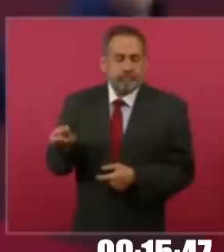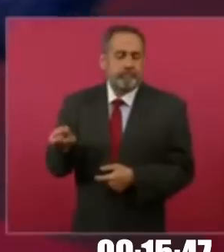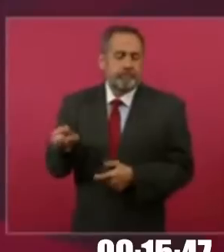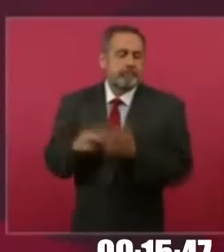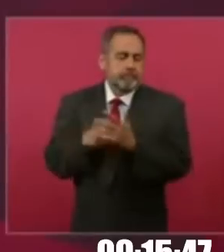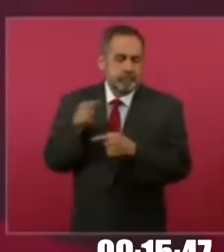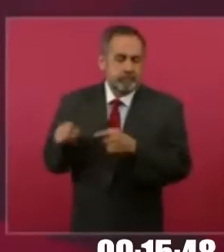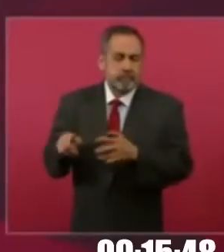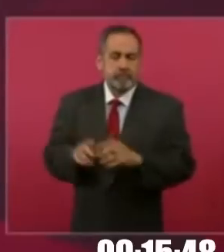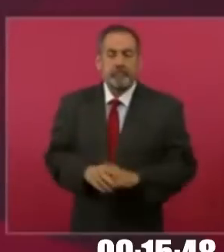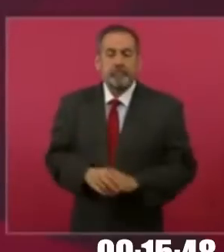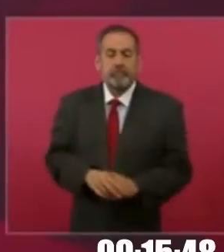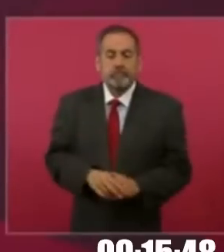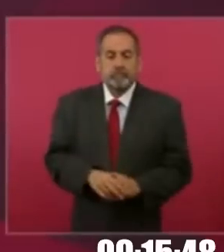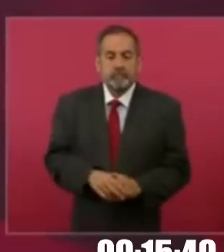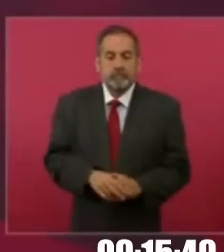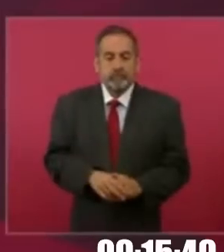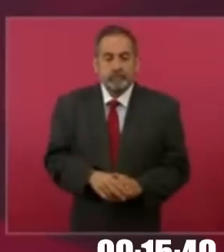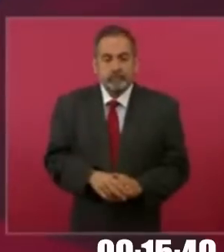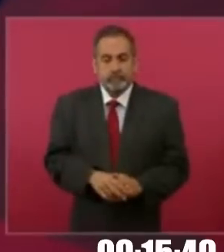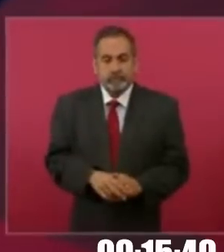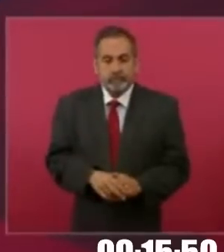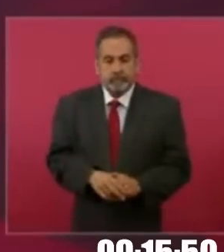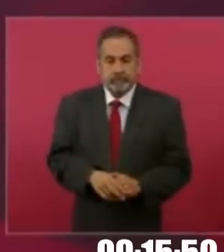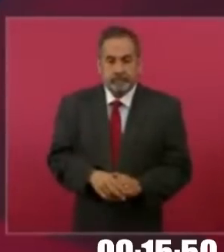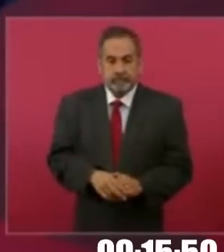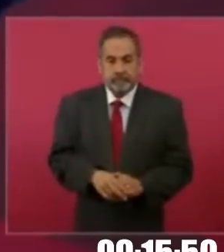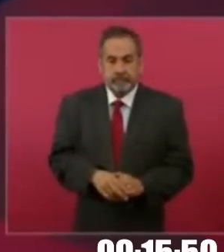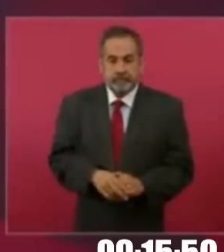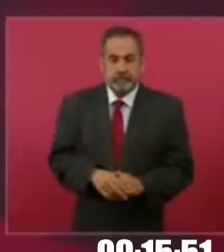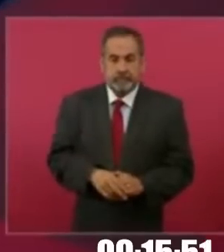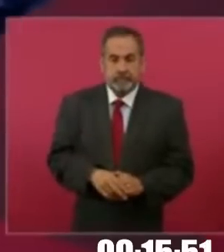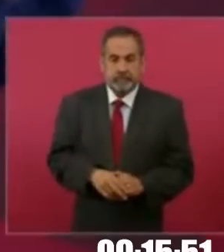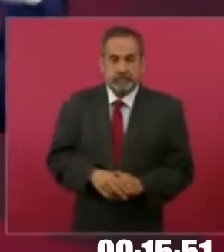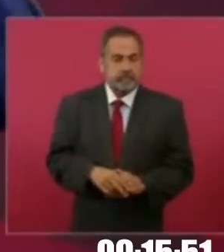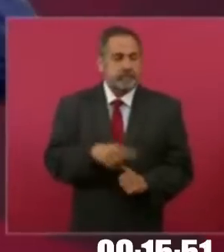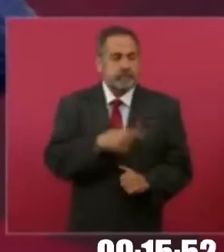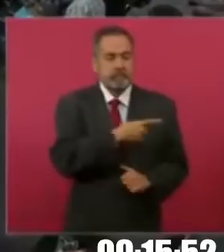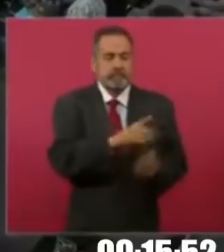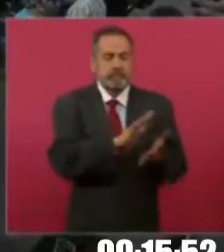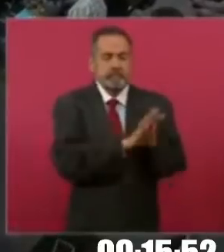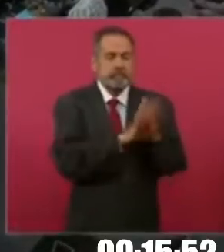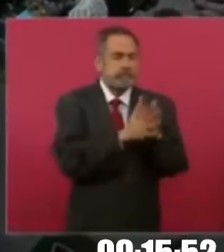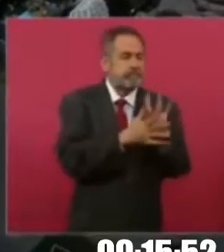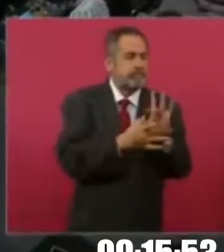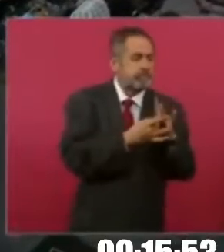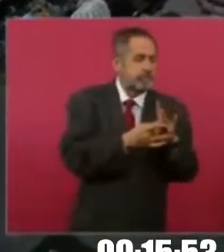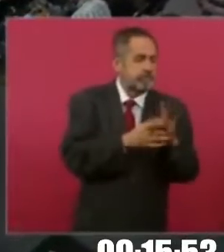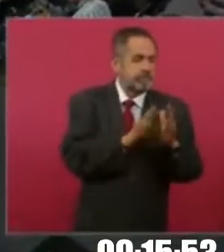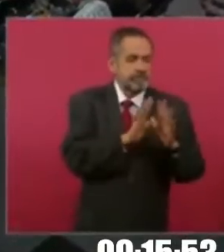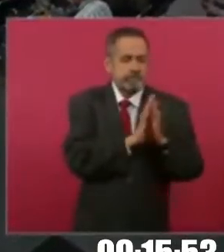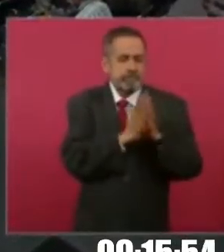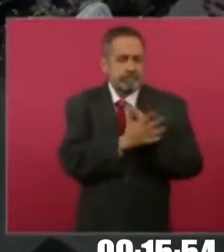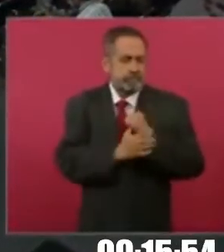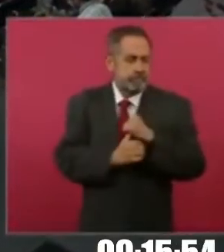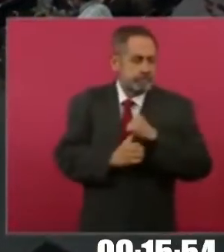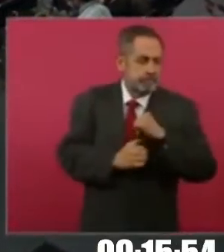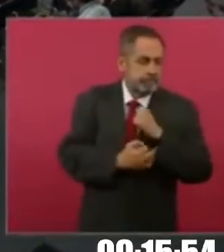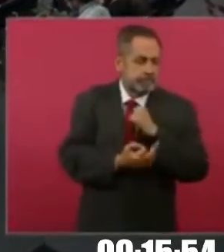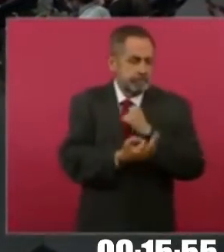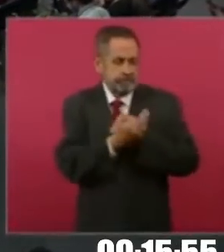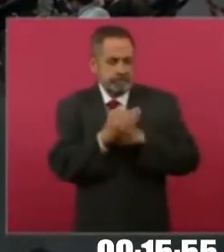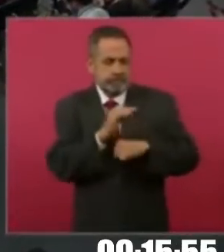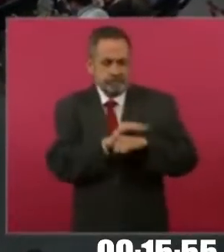Entonces como hay alianzas sobre todo con organismos financieros